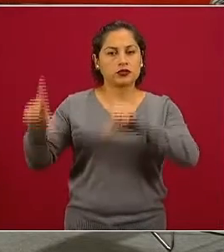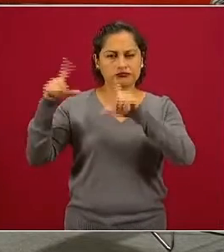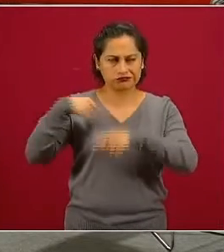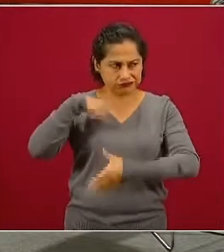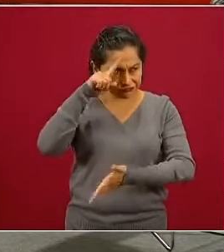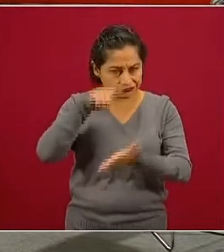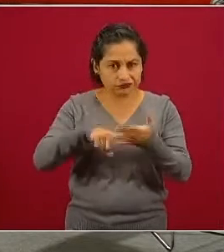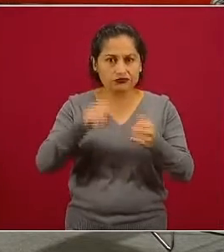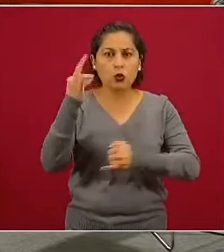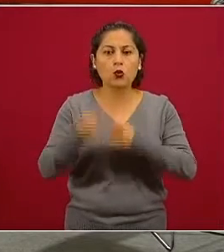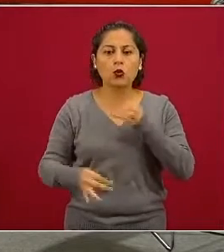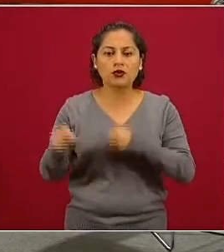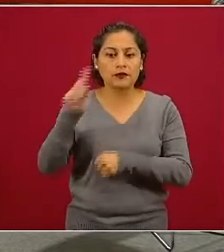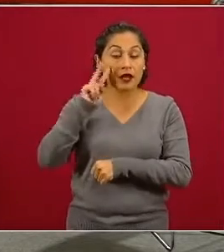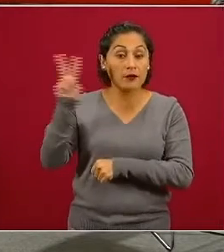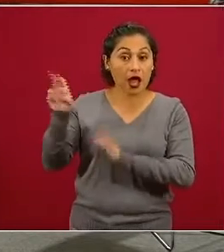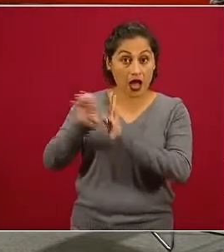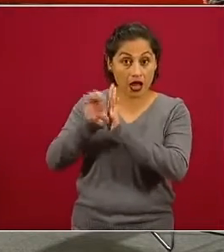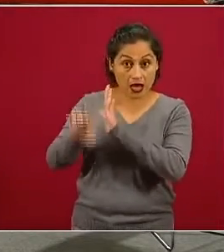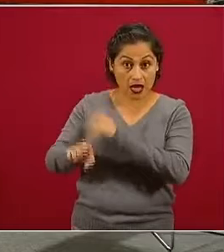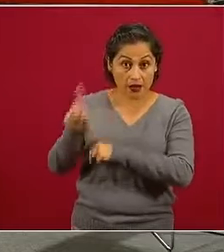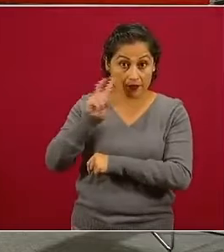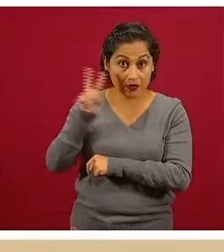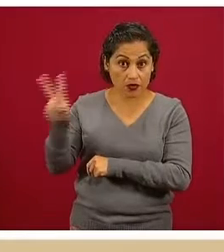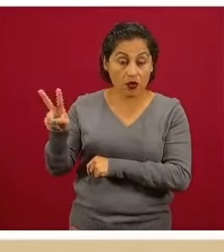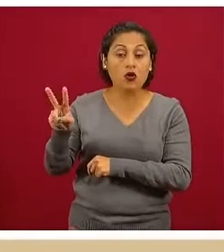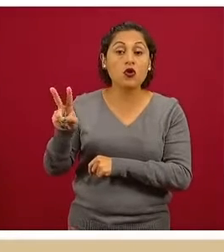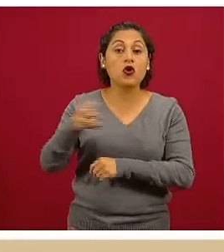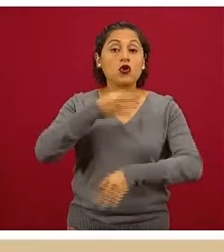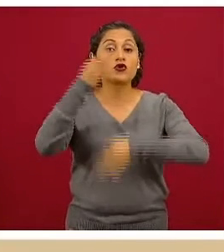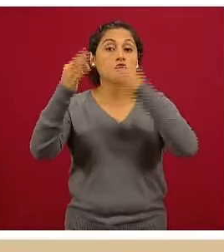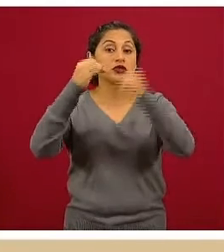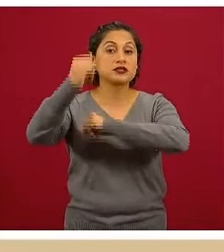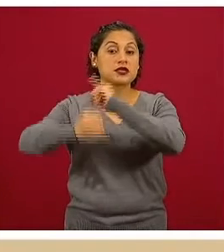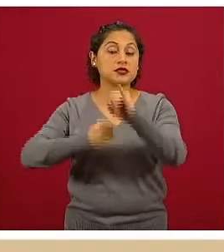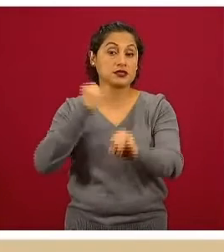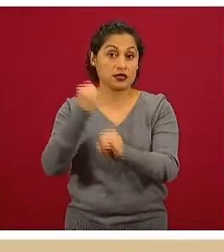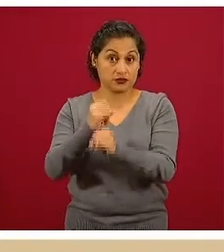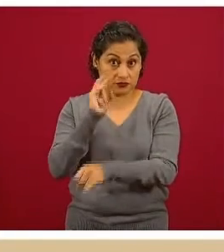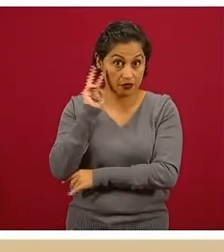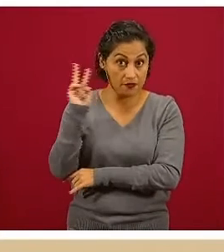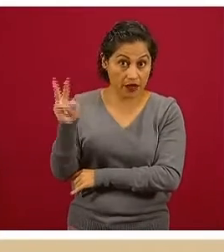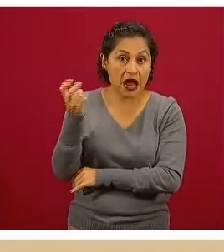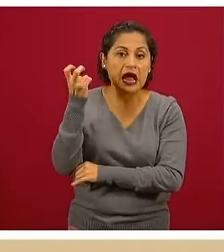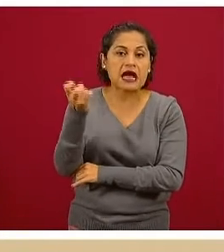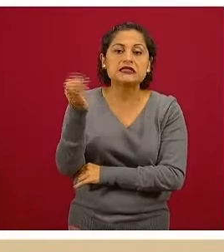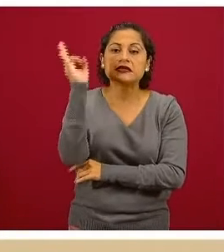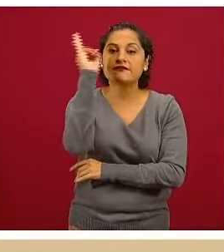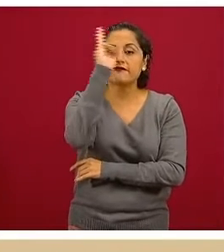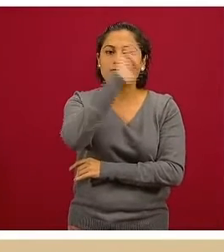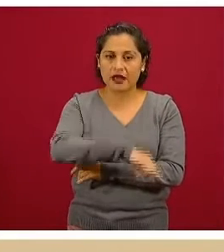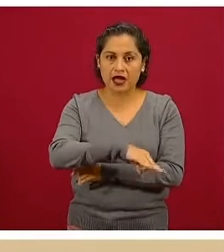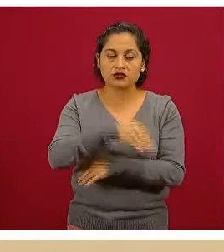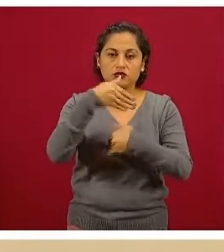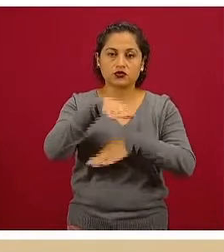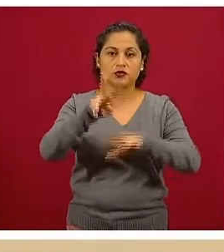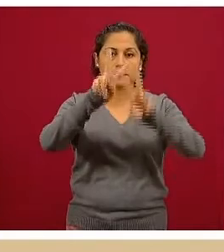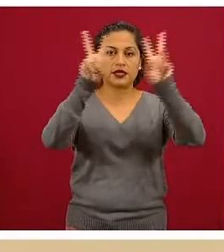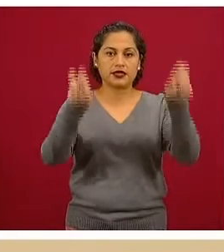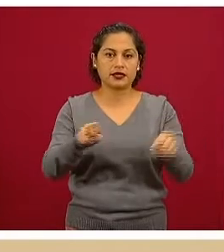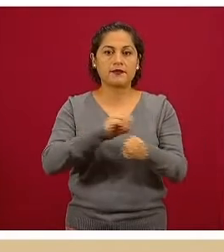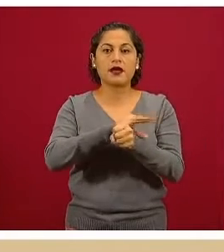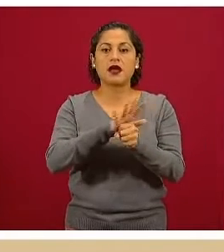terreno en donde lo que va a prevalecer es la desconfianza global. Y la desconfianza global